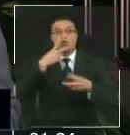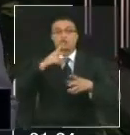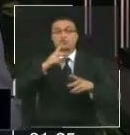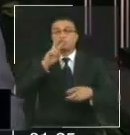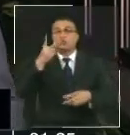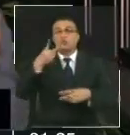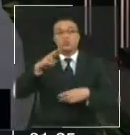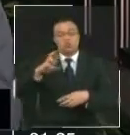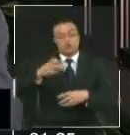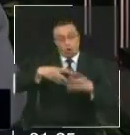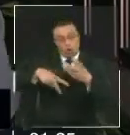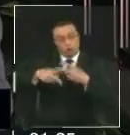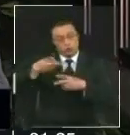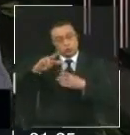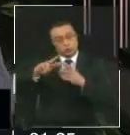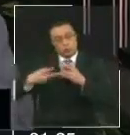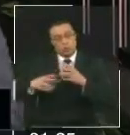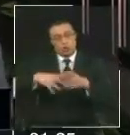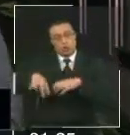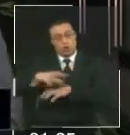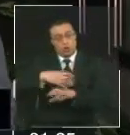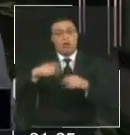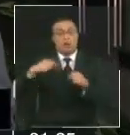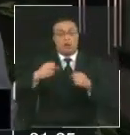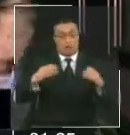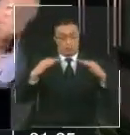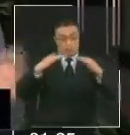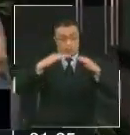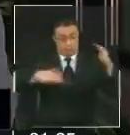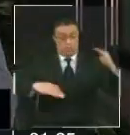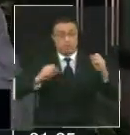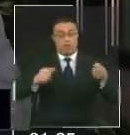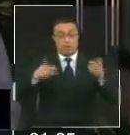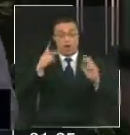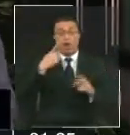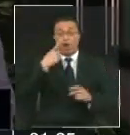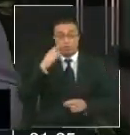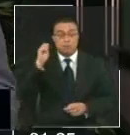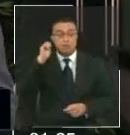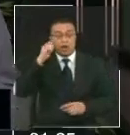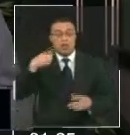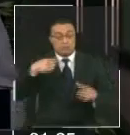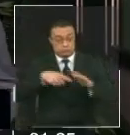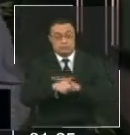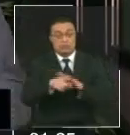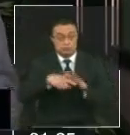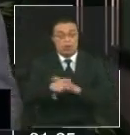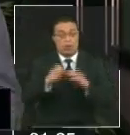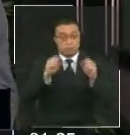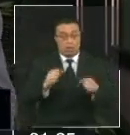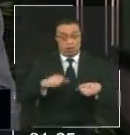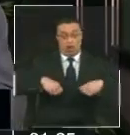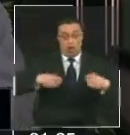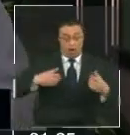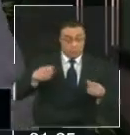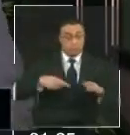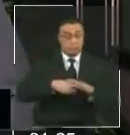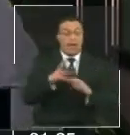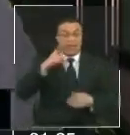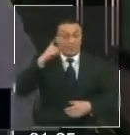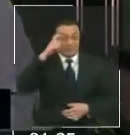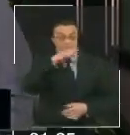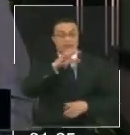turnos, los horarios. Eso es bueno para la desigualdad, porque permite que más mujeres y más jóvenes, que son las personas a quienes más les